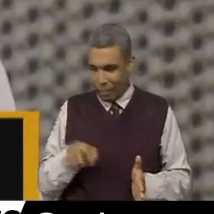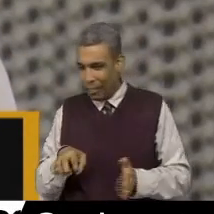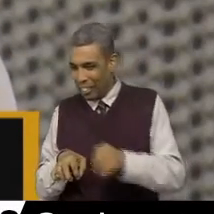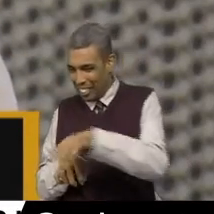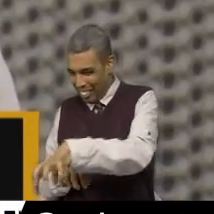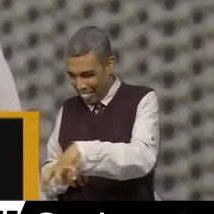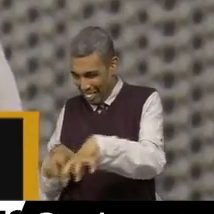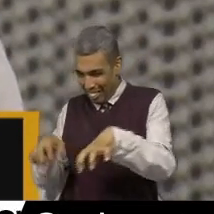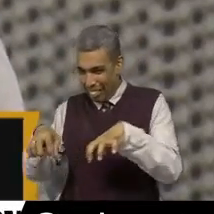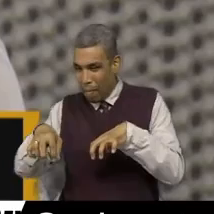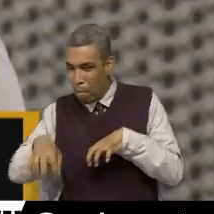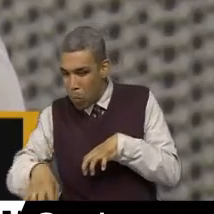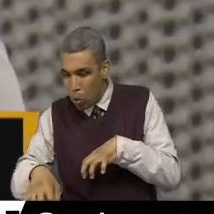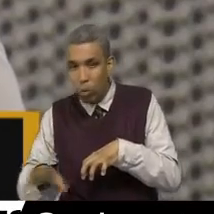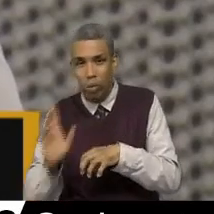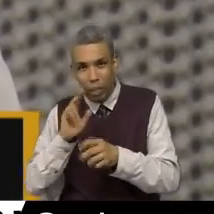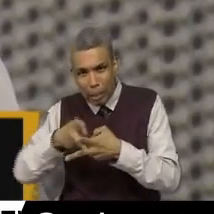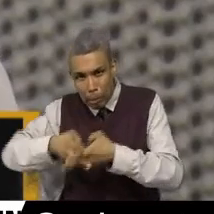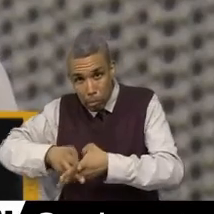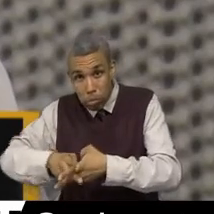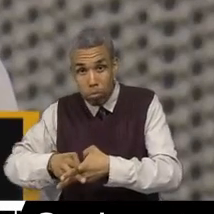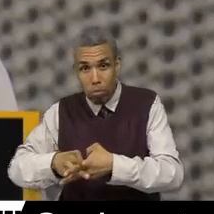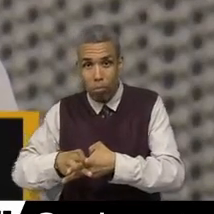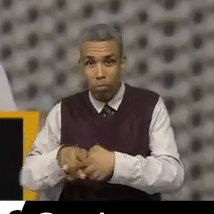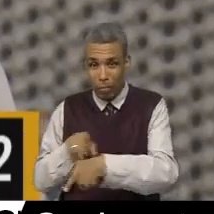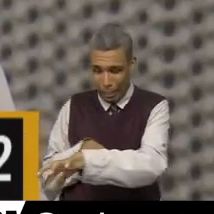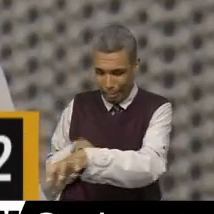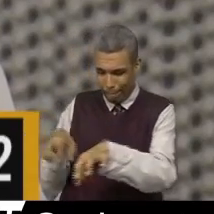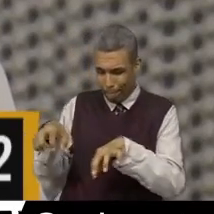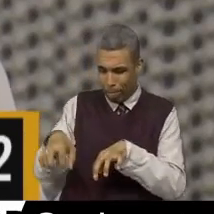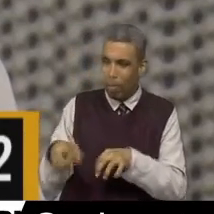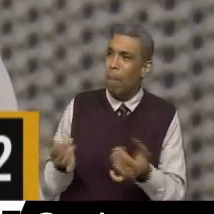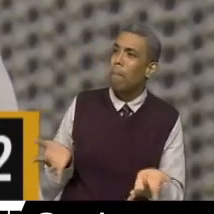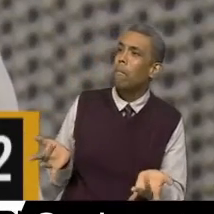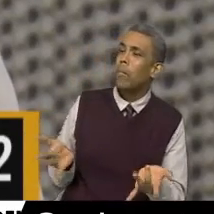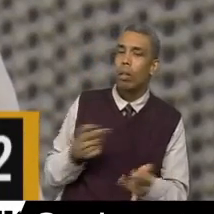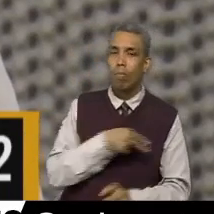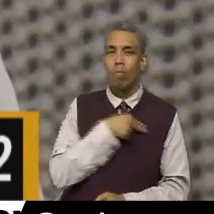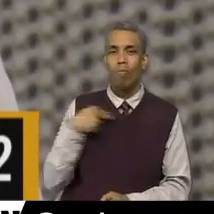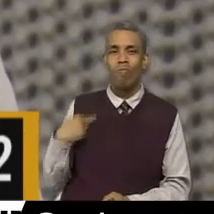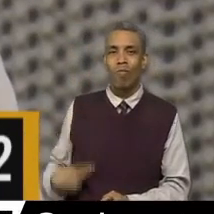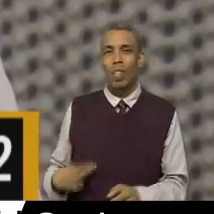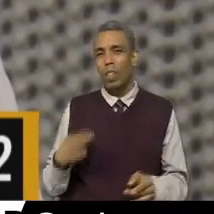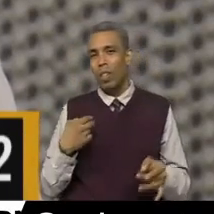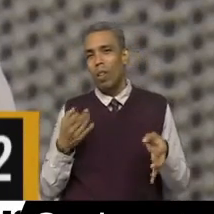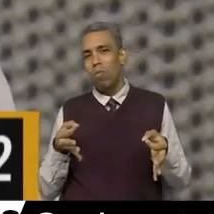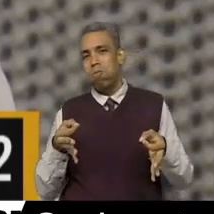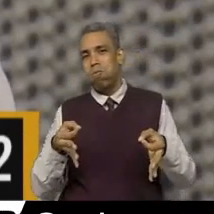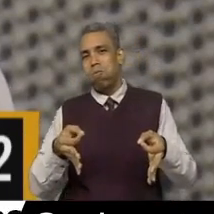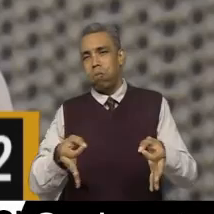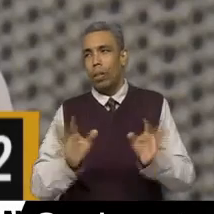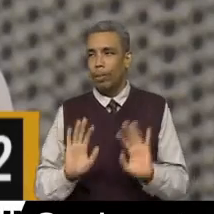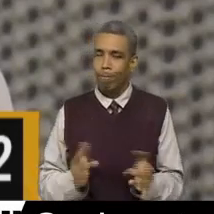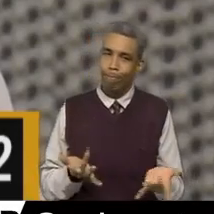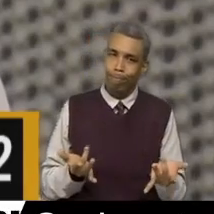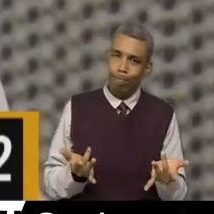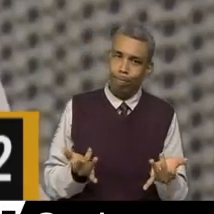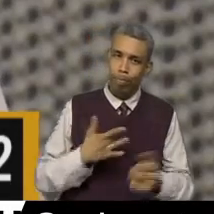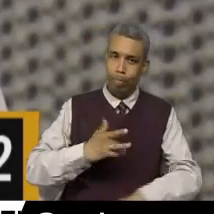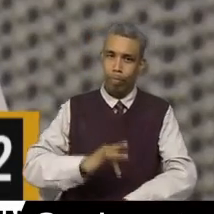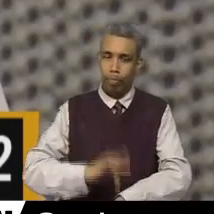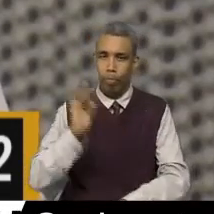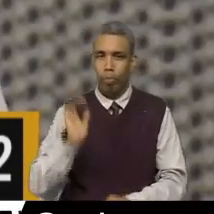a que no han llegado unos repuestos que debían llegar de la China, en